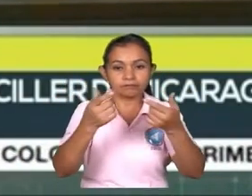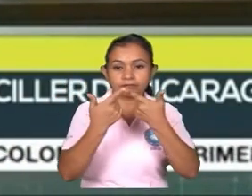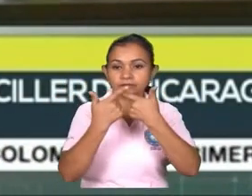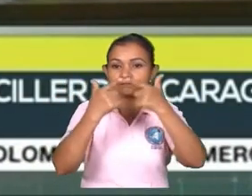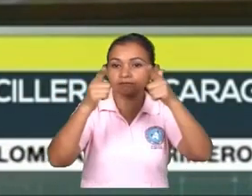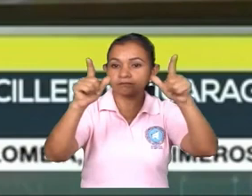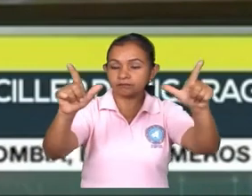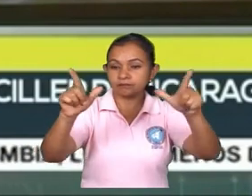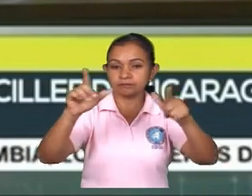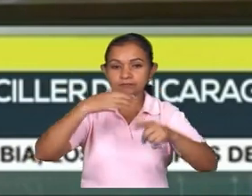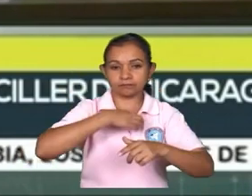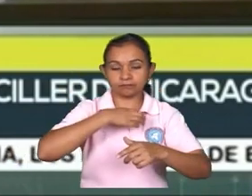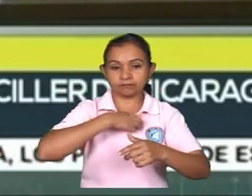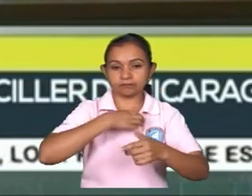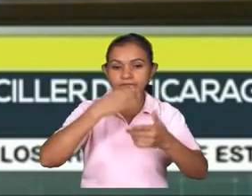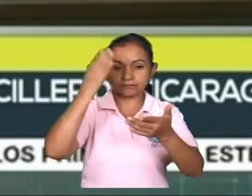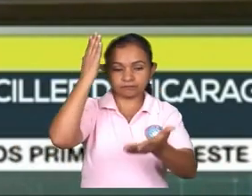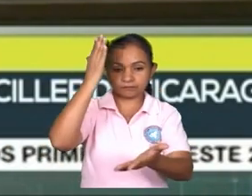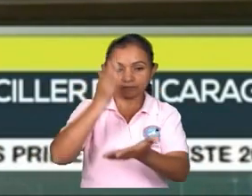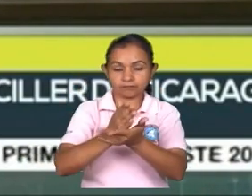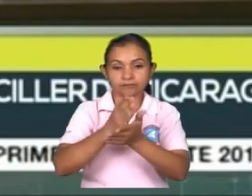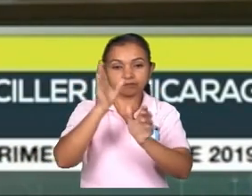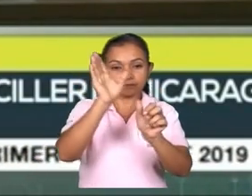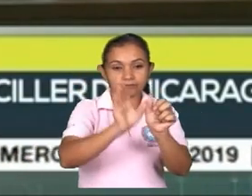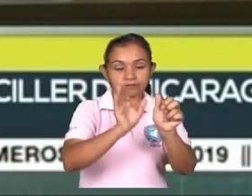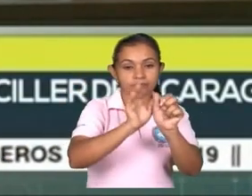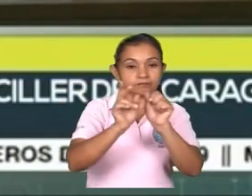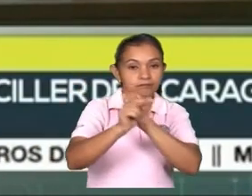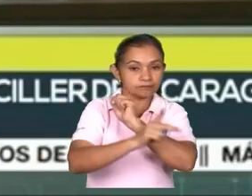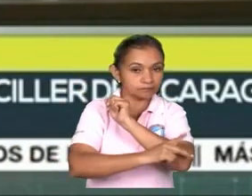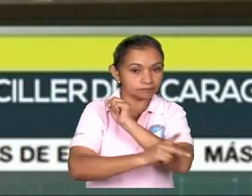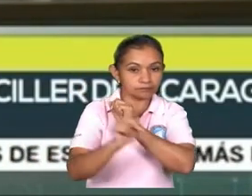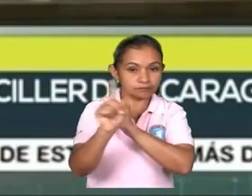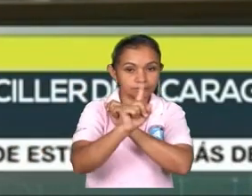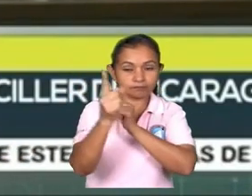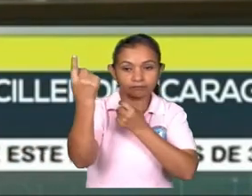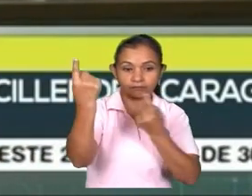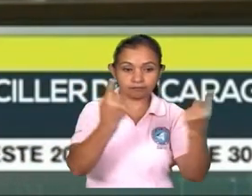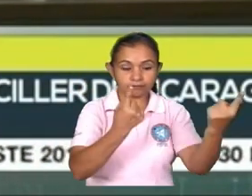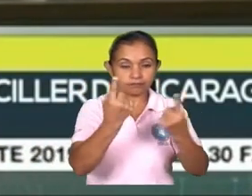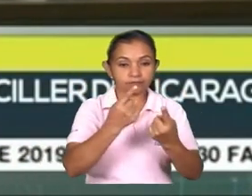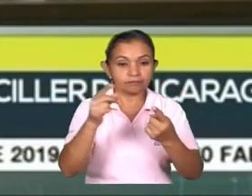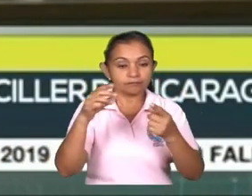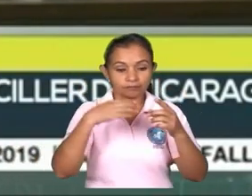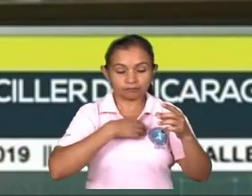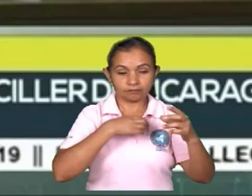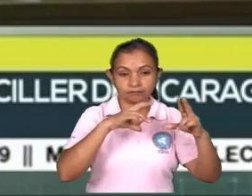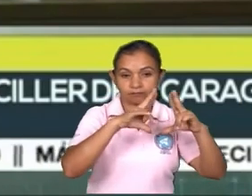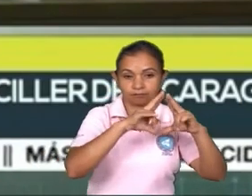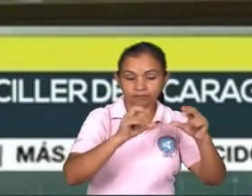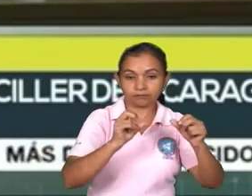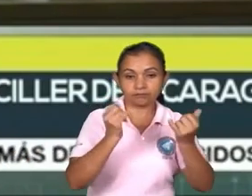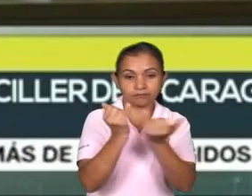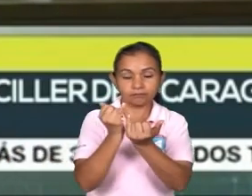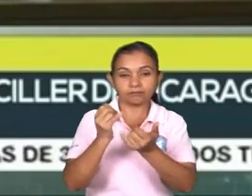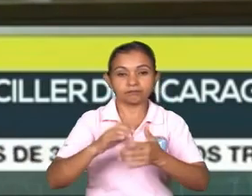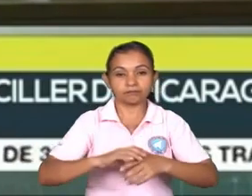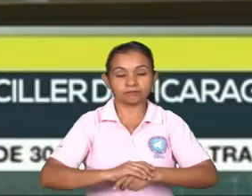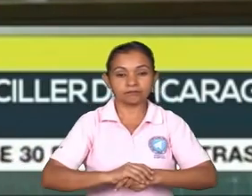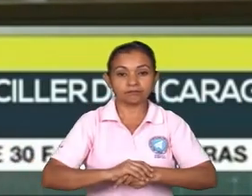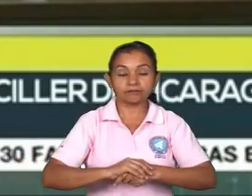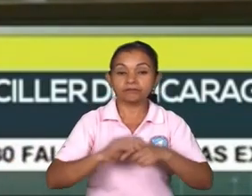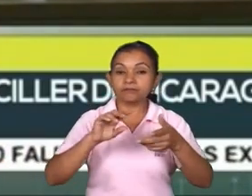independencia, de soberanía, de autodeterminación, de no injerencia en los asuntos internos de los estados.